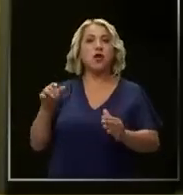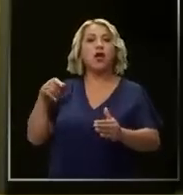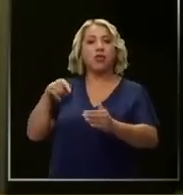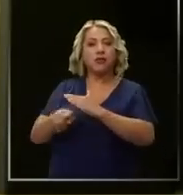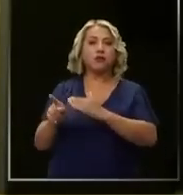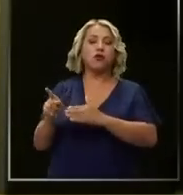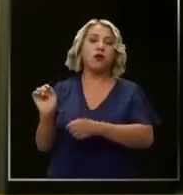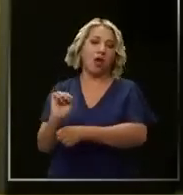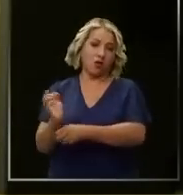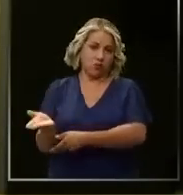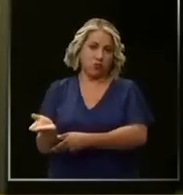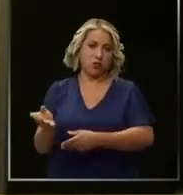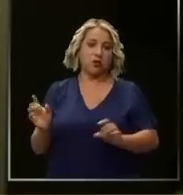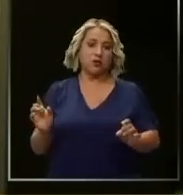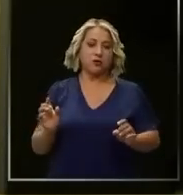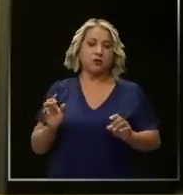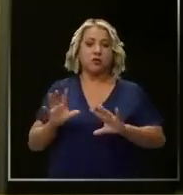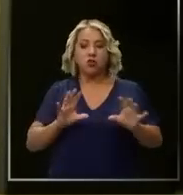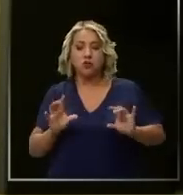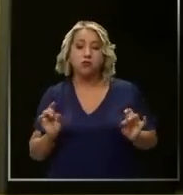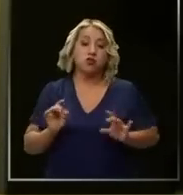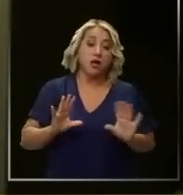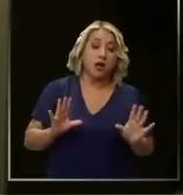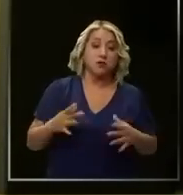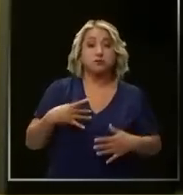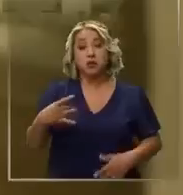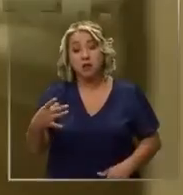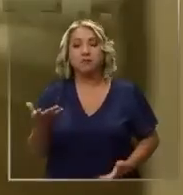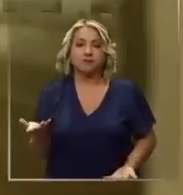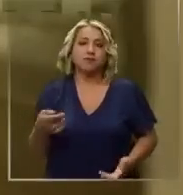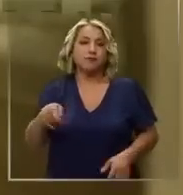todas las prudencias que son necesarias para en caso de que ocurra algo.